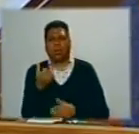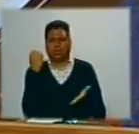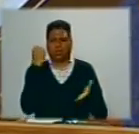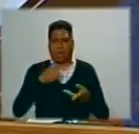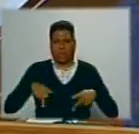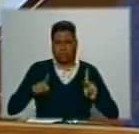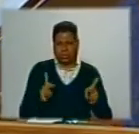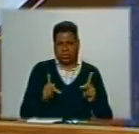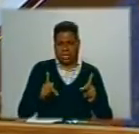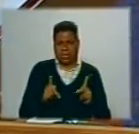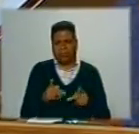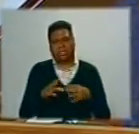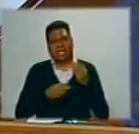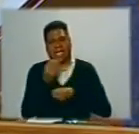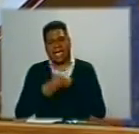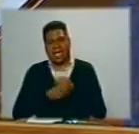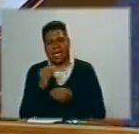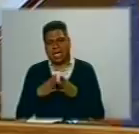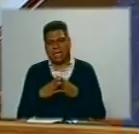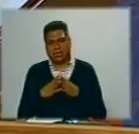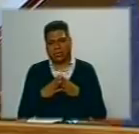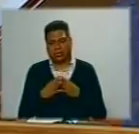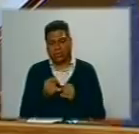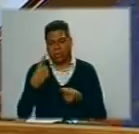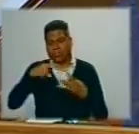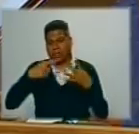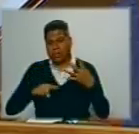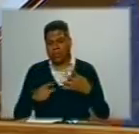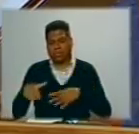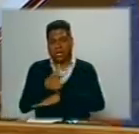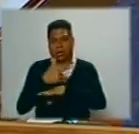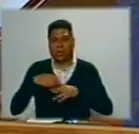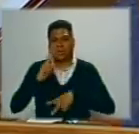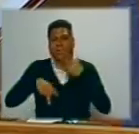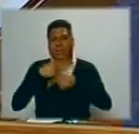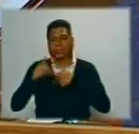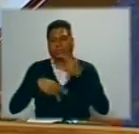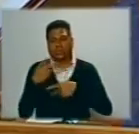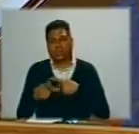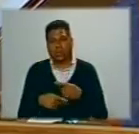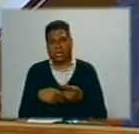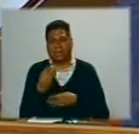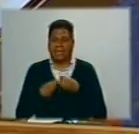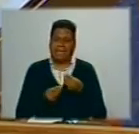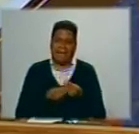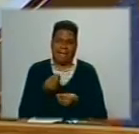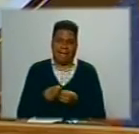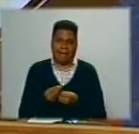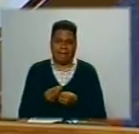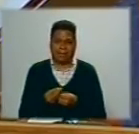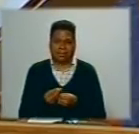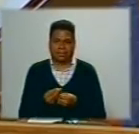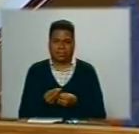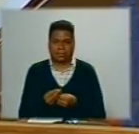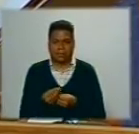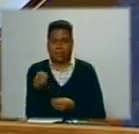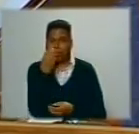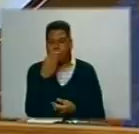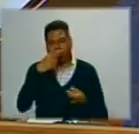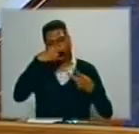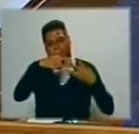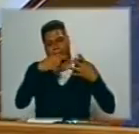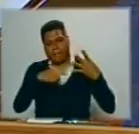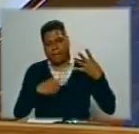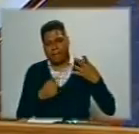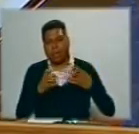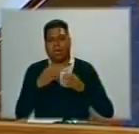autorizaciones, licencias u otros documentos o permisos otorgados por el Estado, productoras o productores de bienes o servicios para la investigación, desarrollo